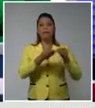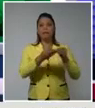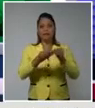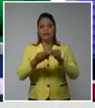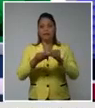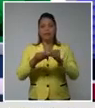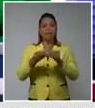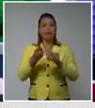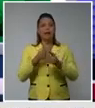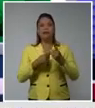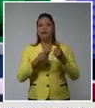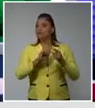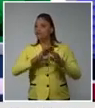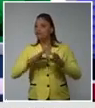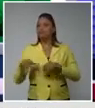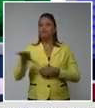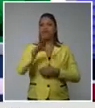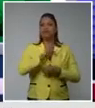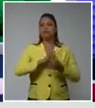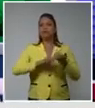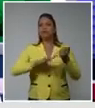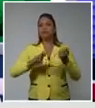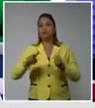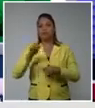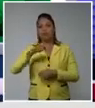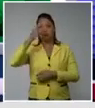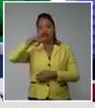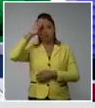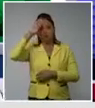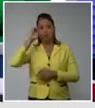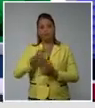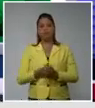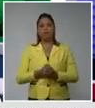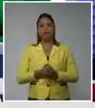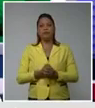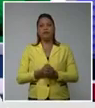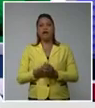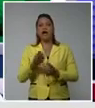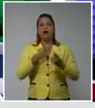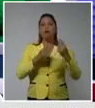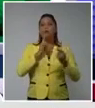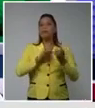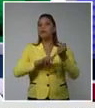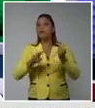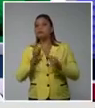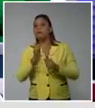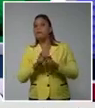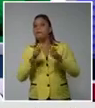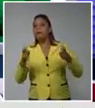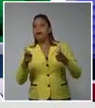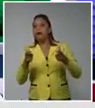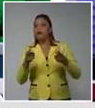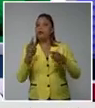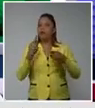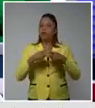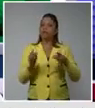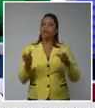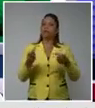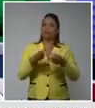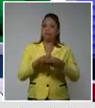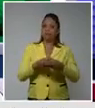todos los territorios de nuestro país, en unos más, pero en definitiva en todos los